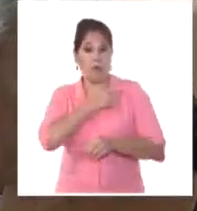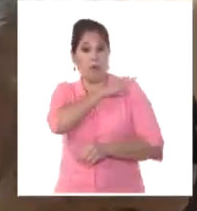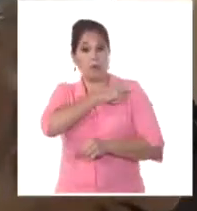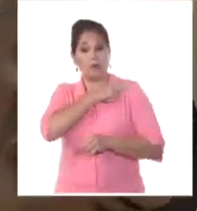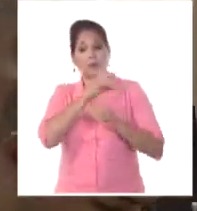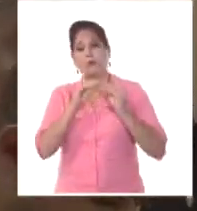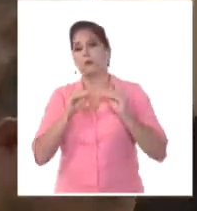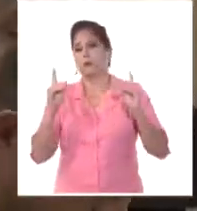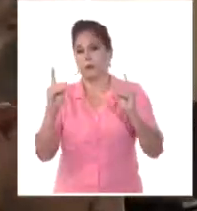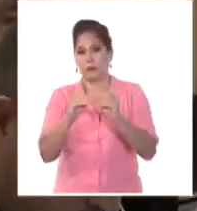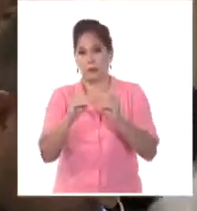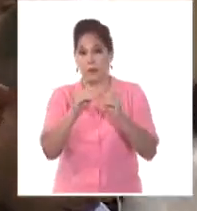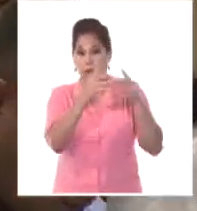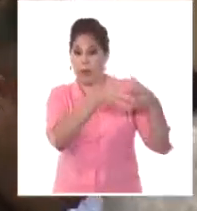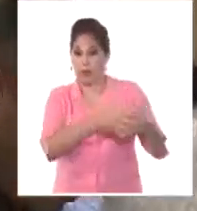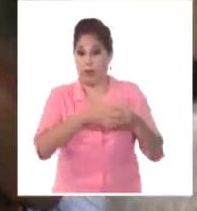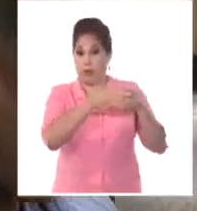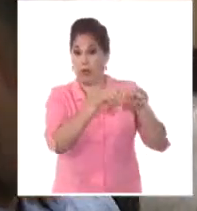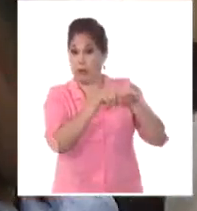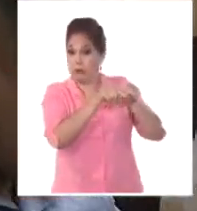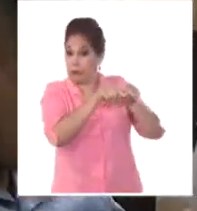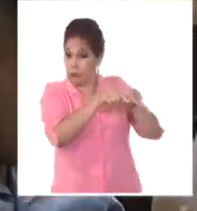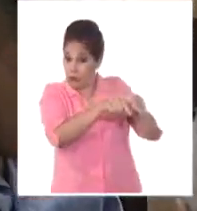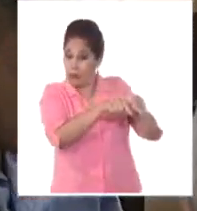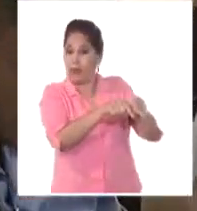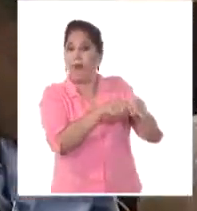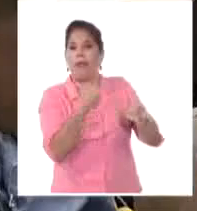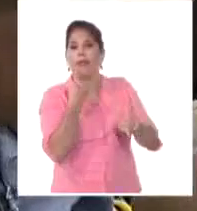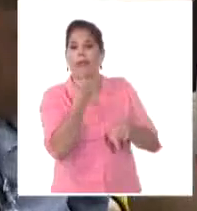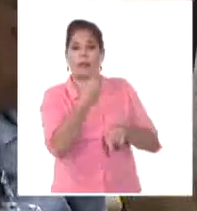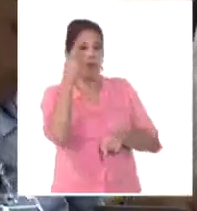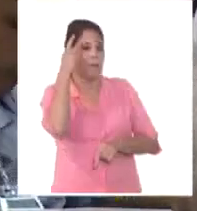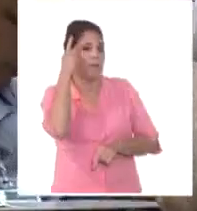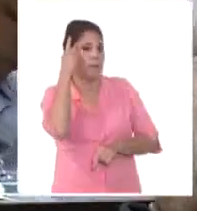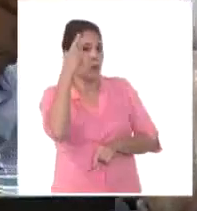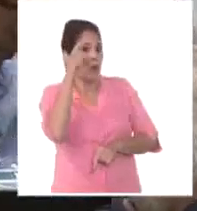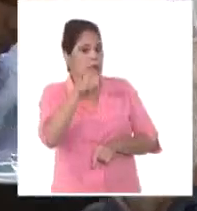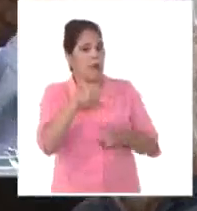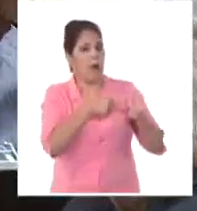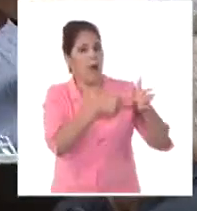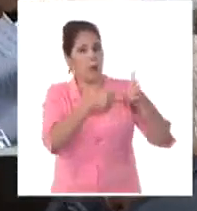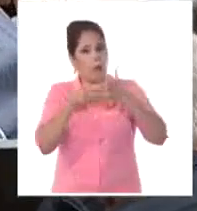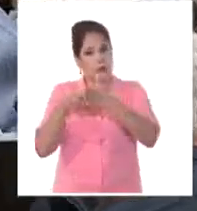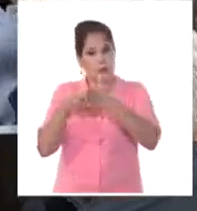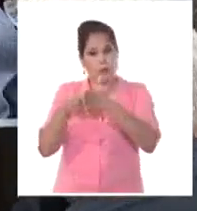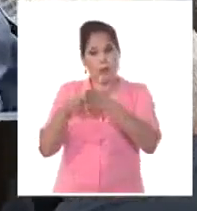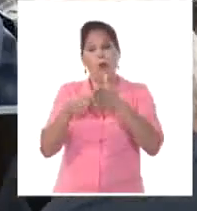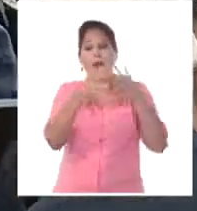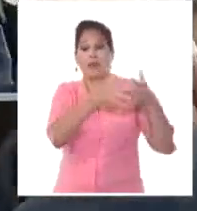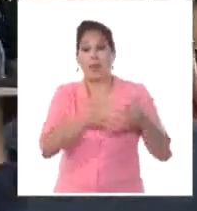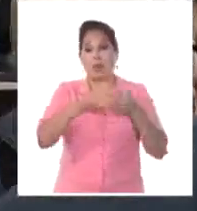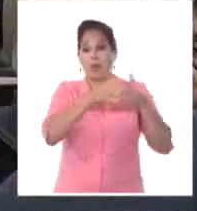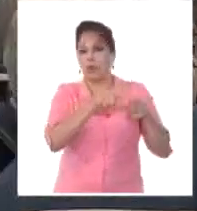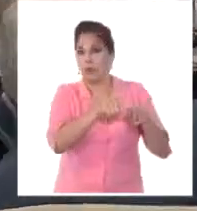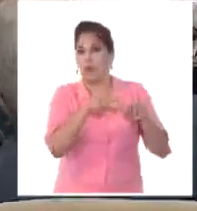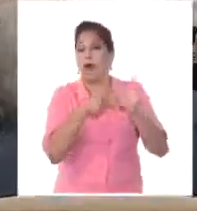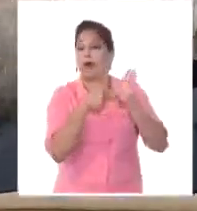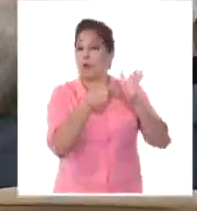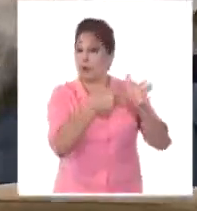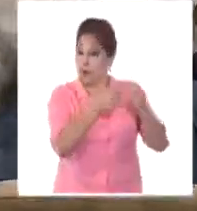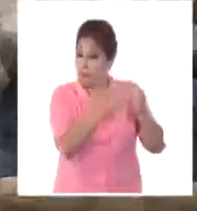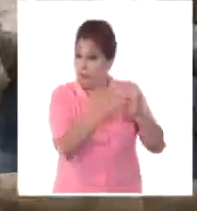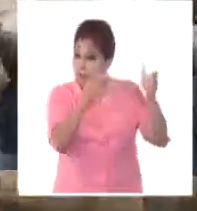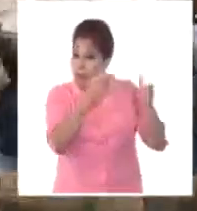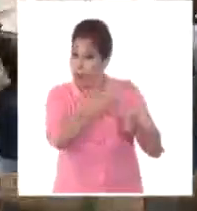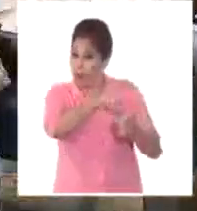del departamento de estado norteamericano y sus memorando donde aconsejaba el gobierno de los Estados Unidos que como la mayoría